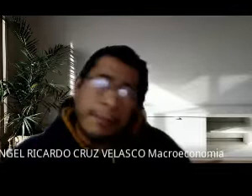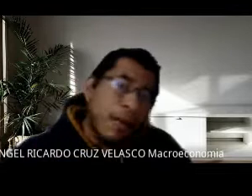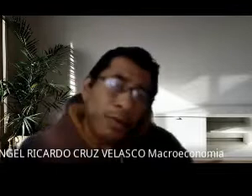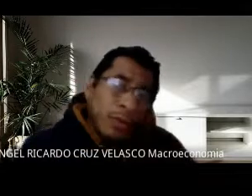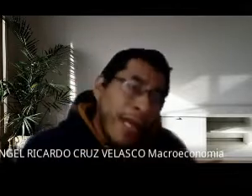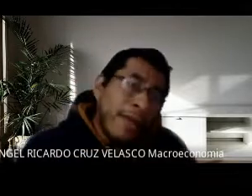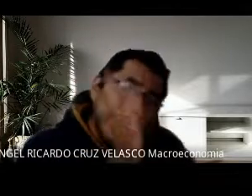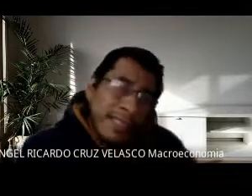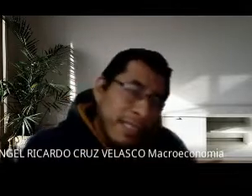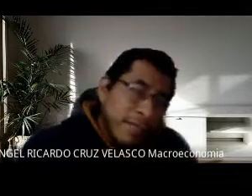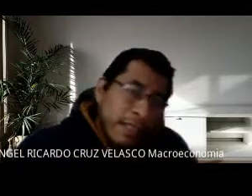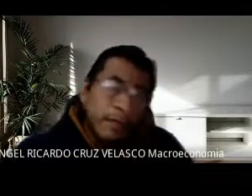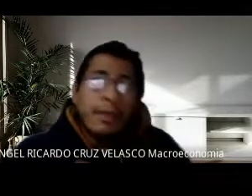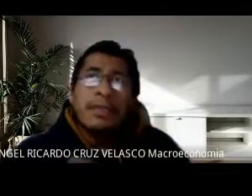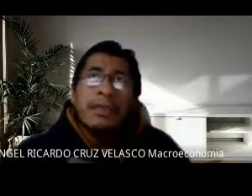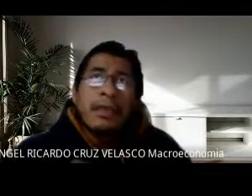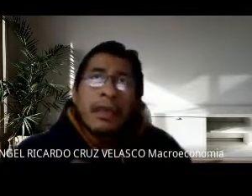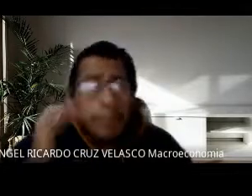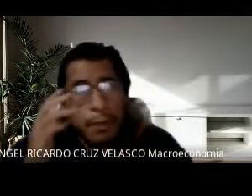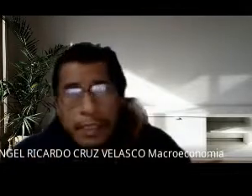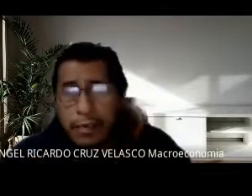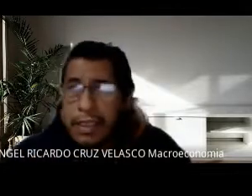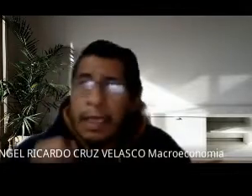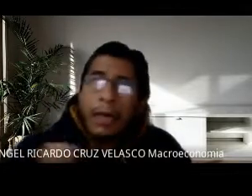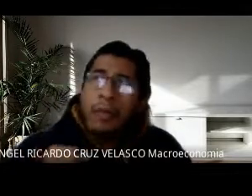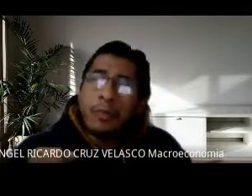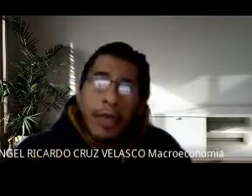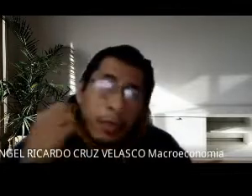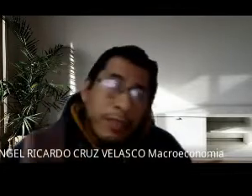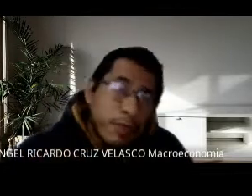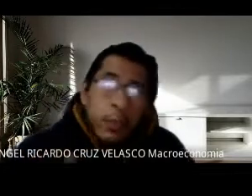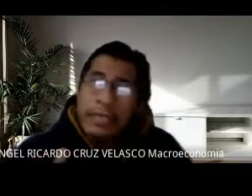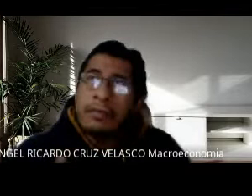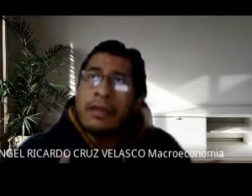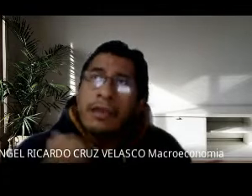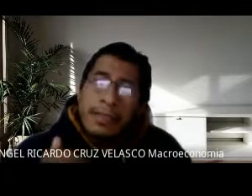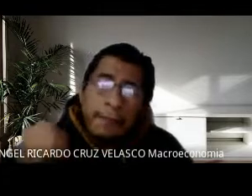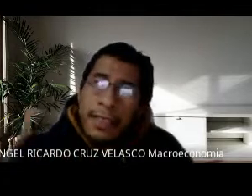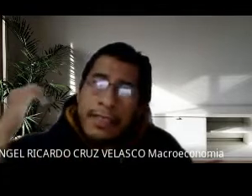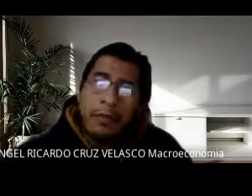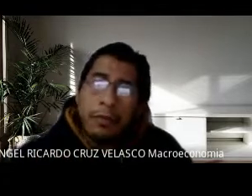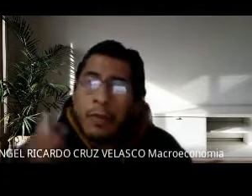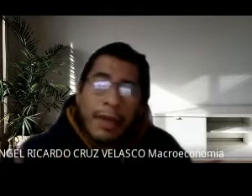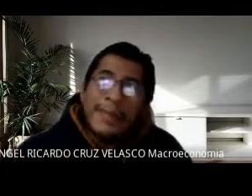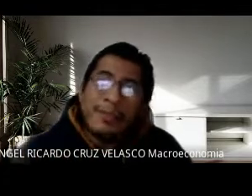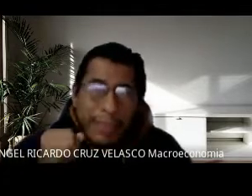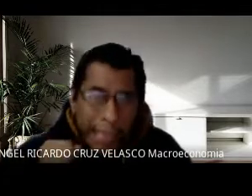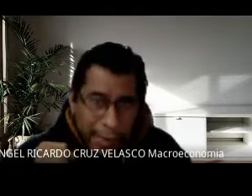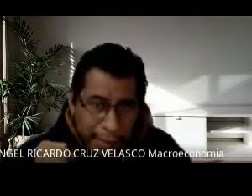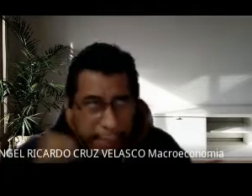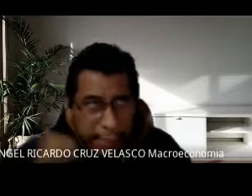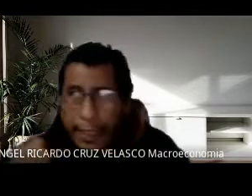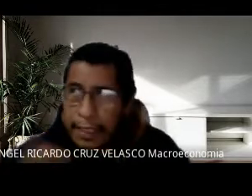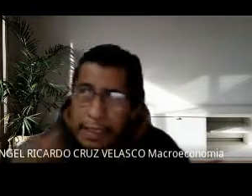les habían condonado en sexenios anteriores. Y los empresarios están enojados porque con esos impuestos se están financiando los programas